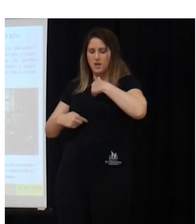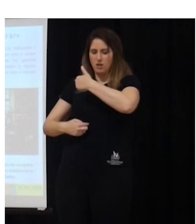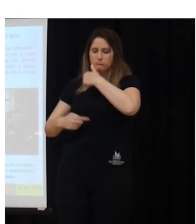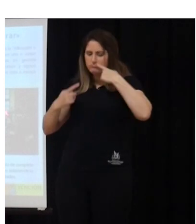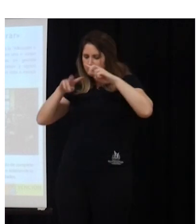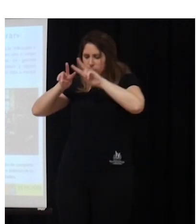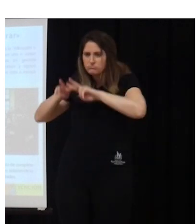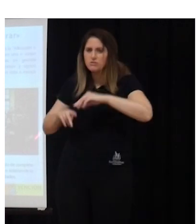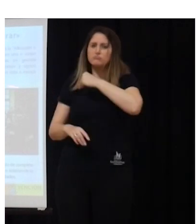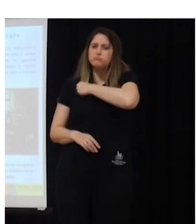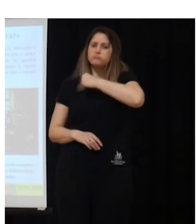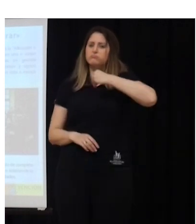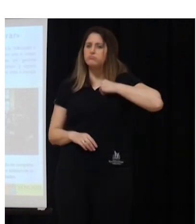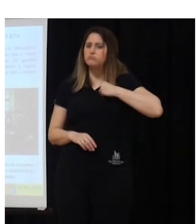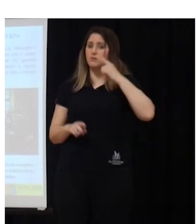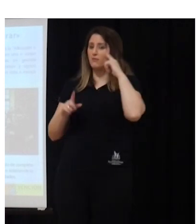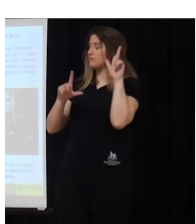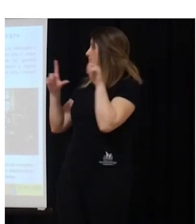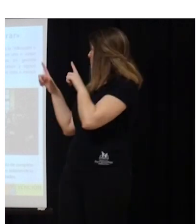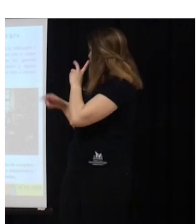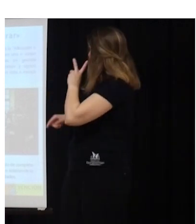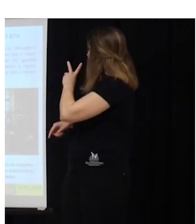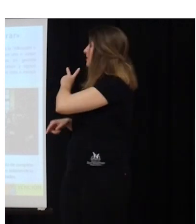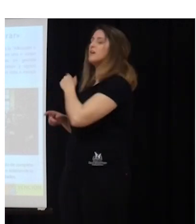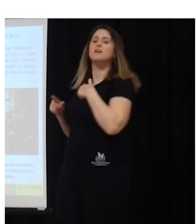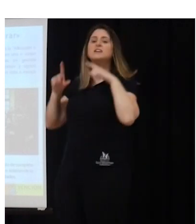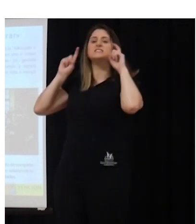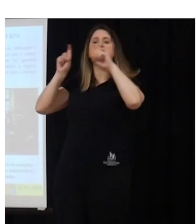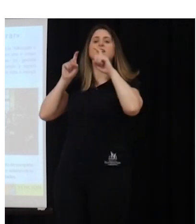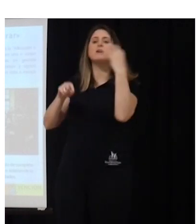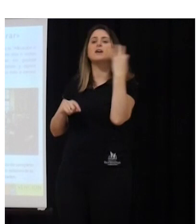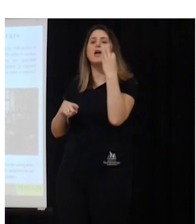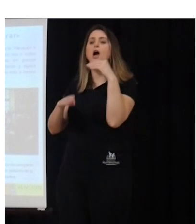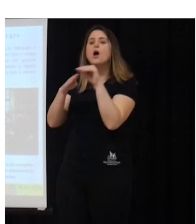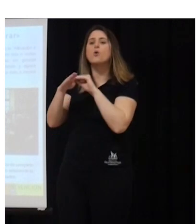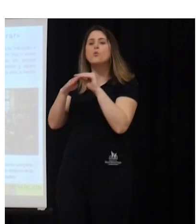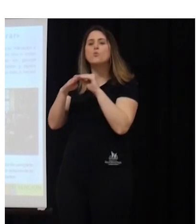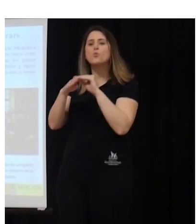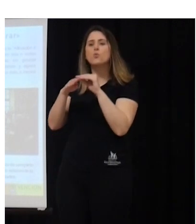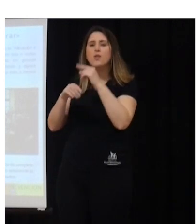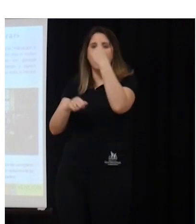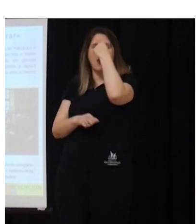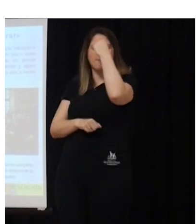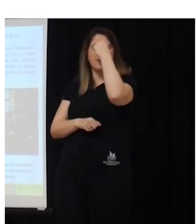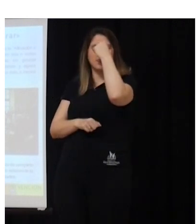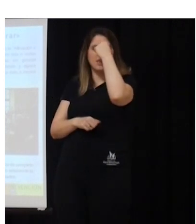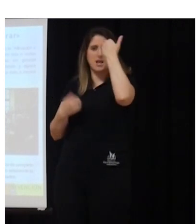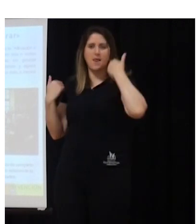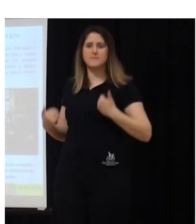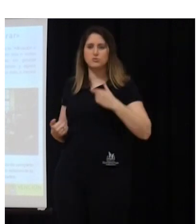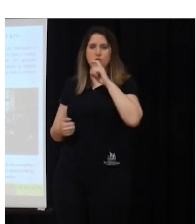auscultar e incluso en este cuadro de Freud se les enseñaba a curar la mente del